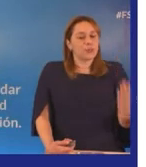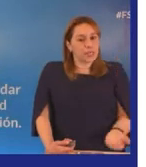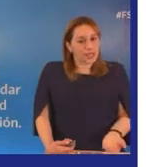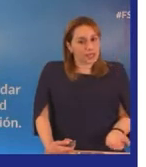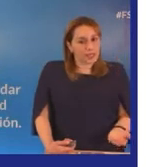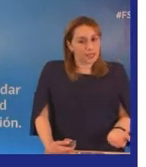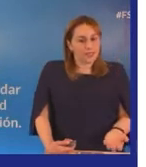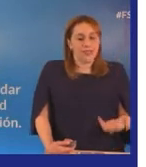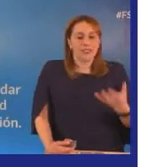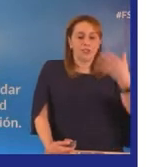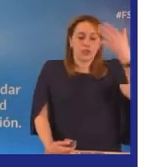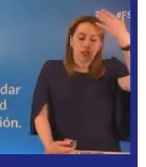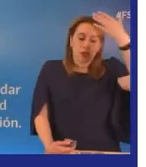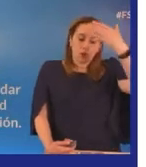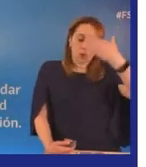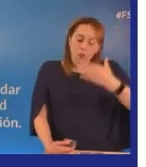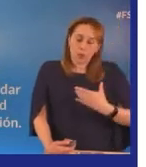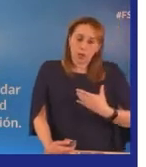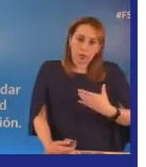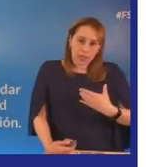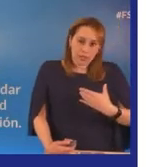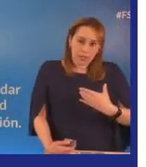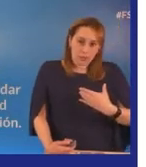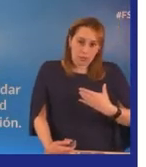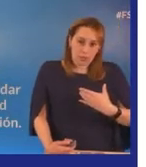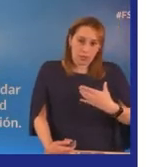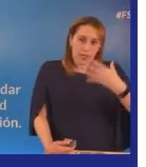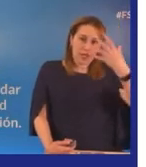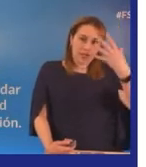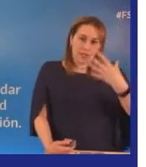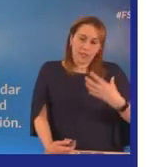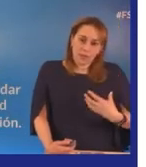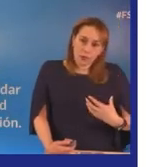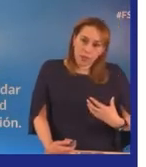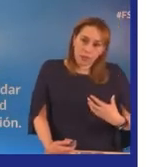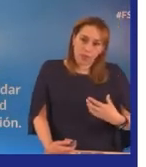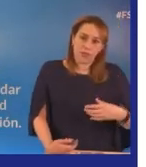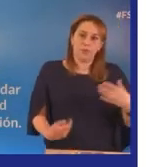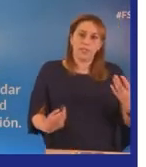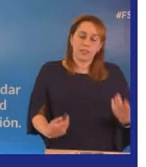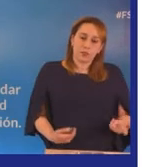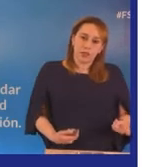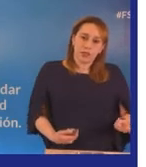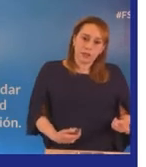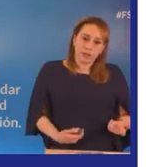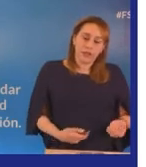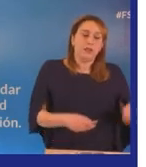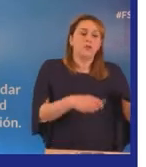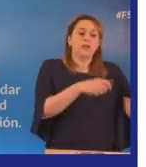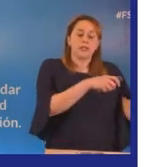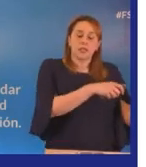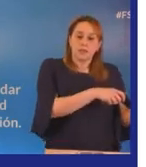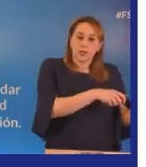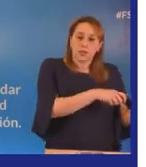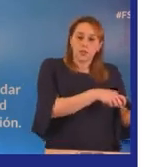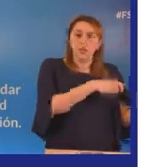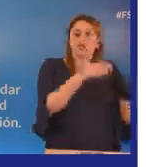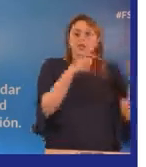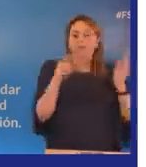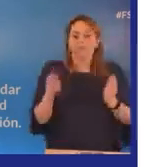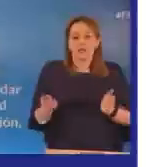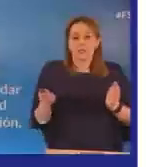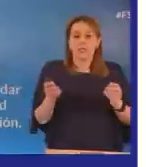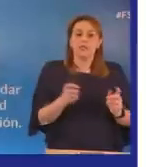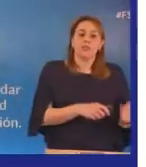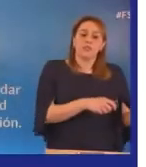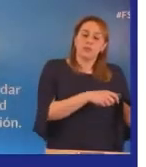la biomecánica. Si yo tengo una buena alineación a nivel de mi cuerpo, de mi centro de gravedad, voy a tener mejor la parte